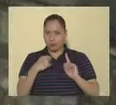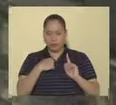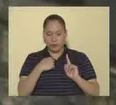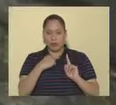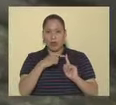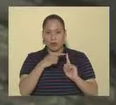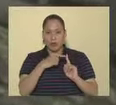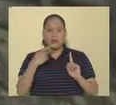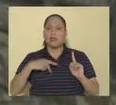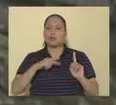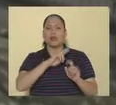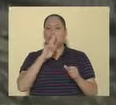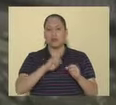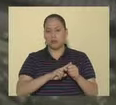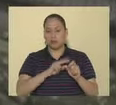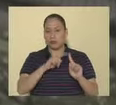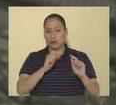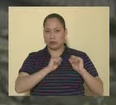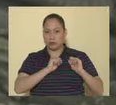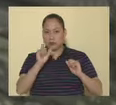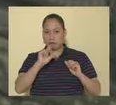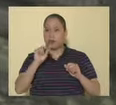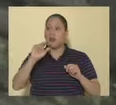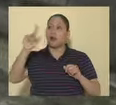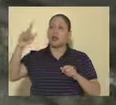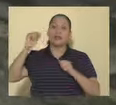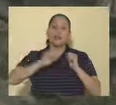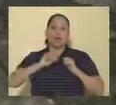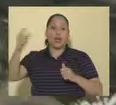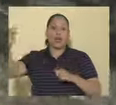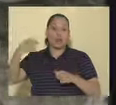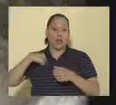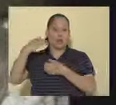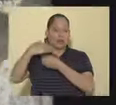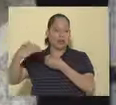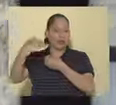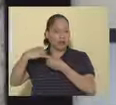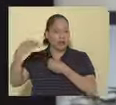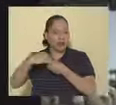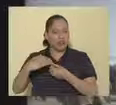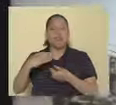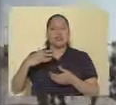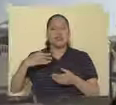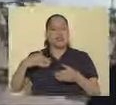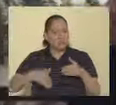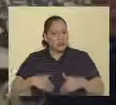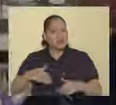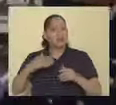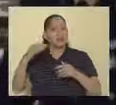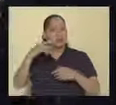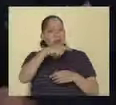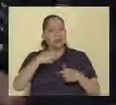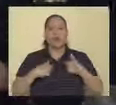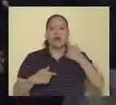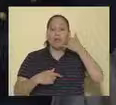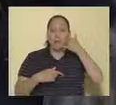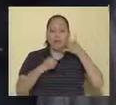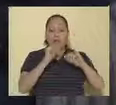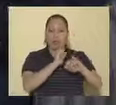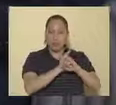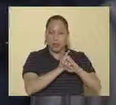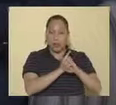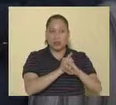civil y estoy recibiendo hostigamiento sexual por parte de un militar, y acudo y hago mi denuncia en la